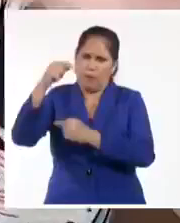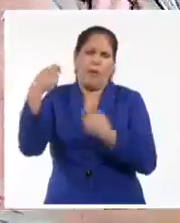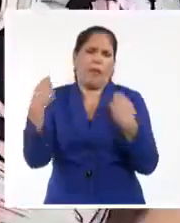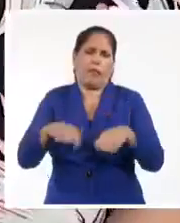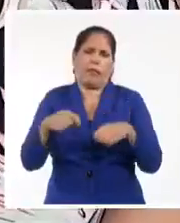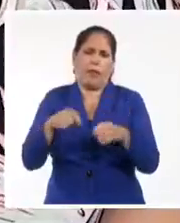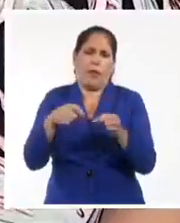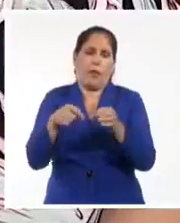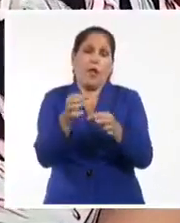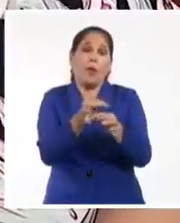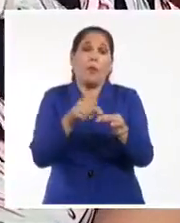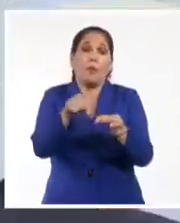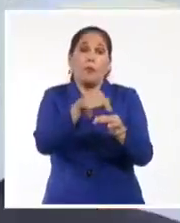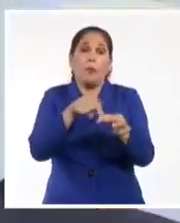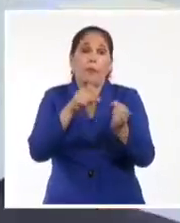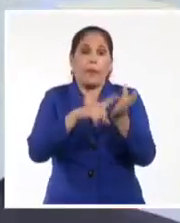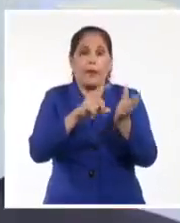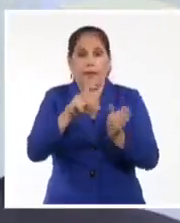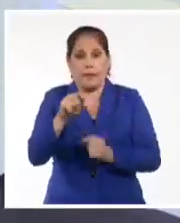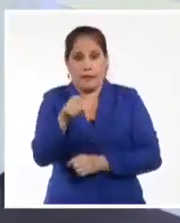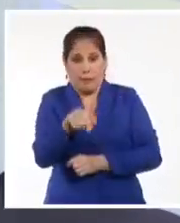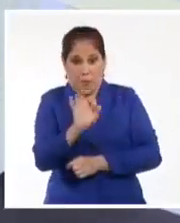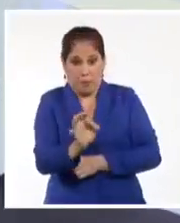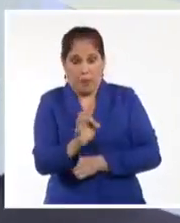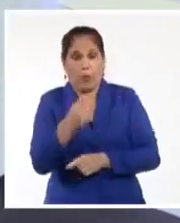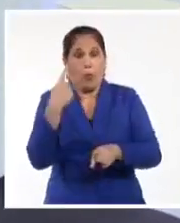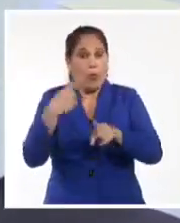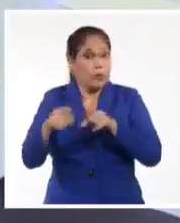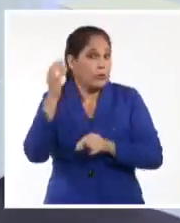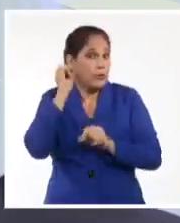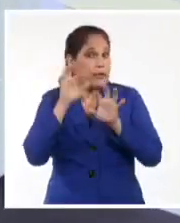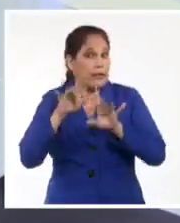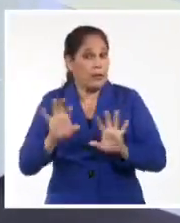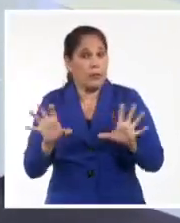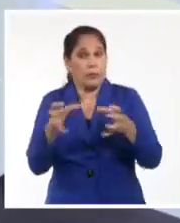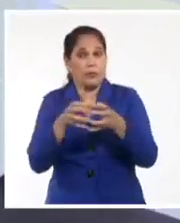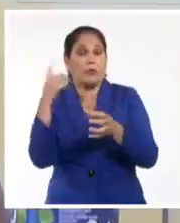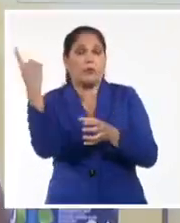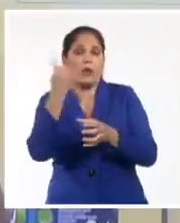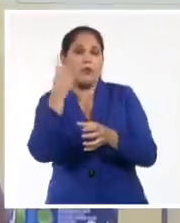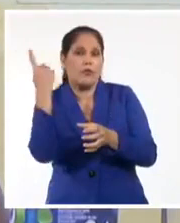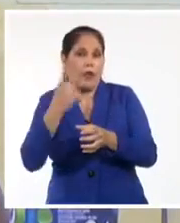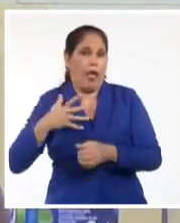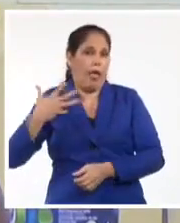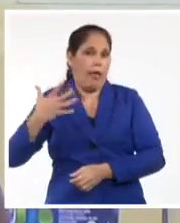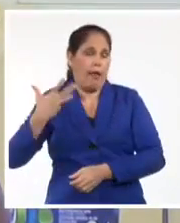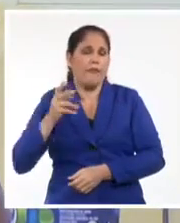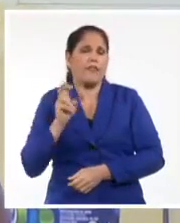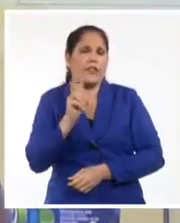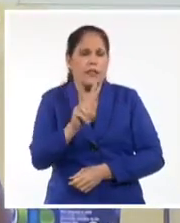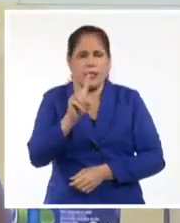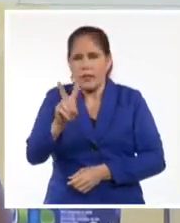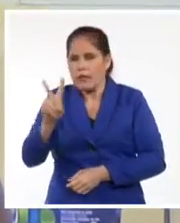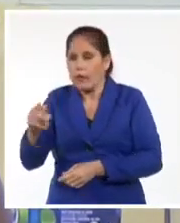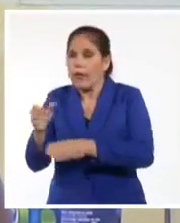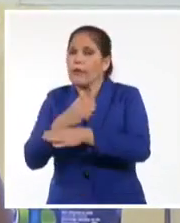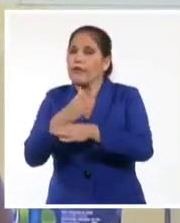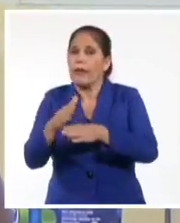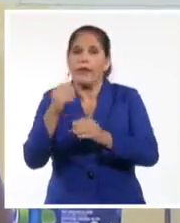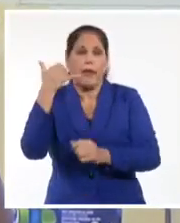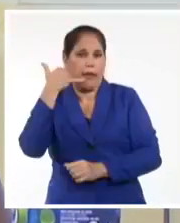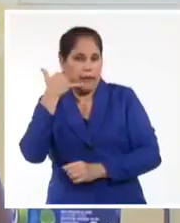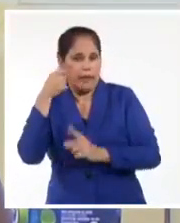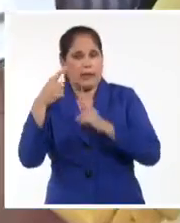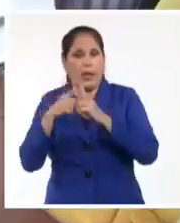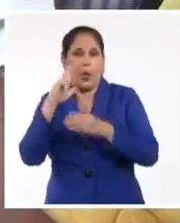los núcleos de base del partido. En tanto, Laura García, secretaria de la Comisión Nacional de Apelaciones, visitó las divisiones territoriales de Texa